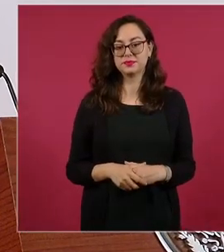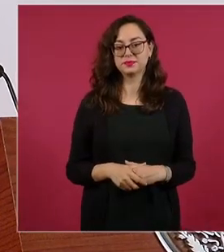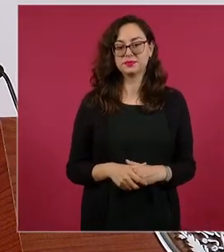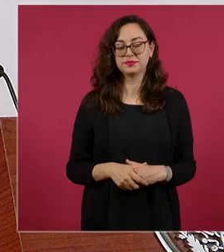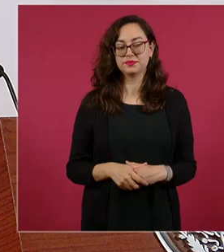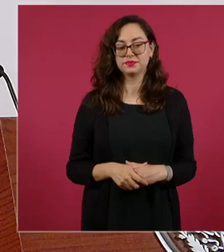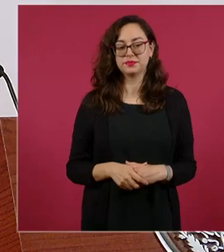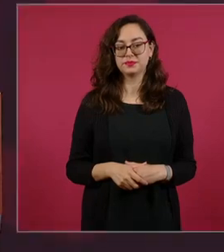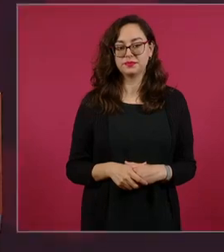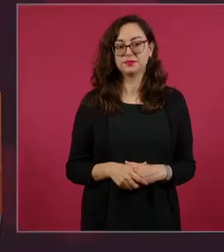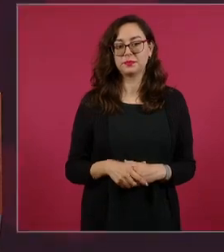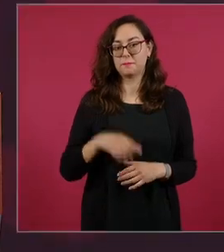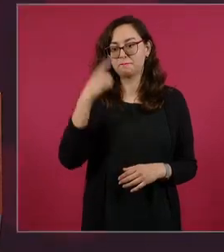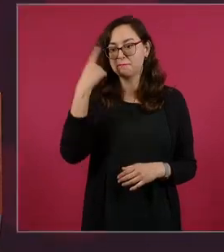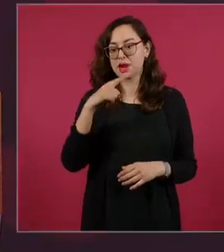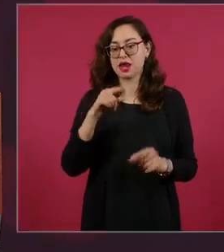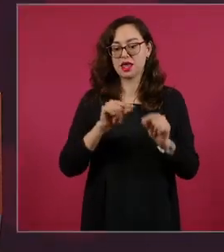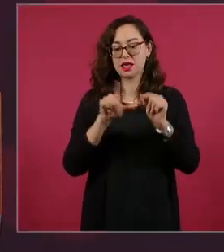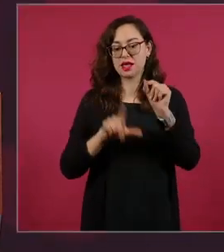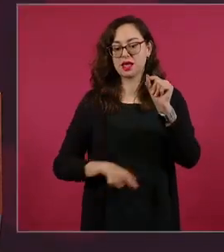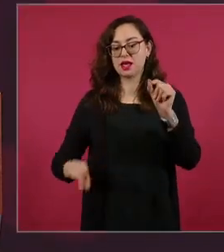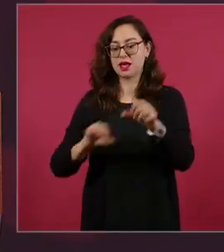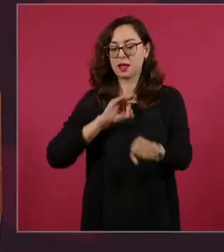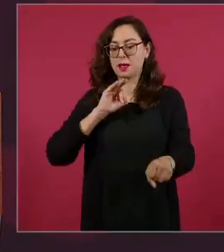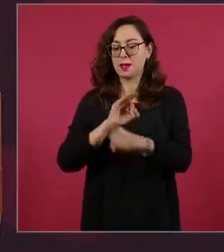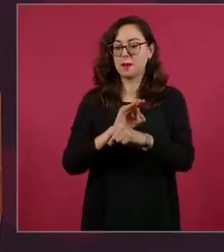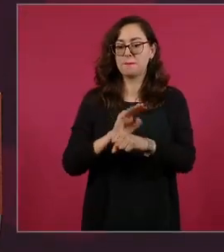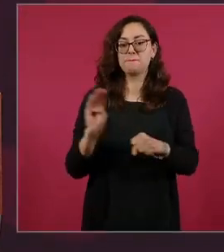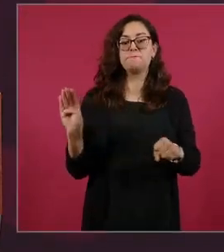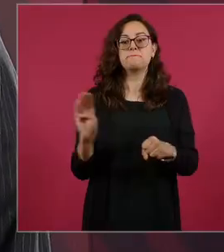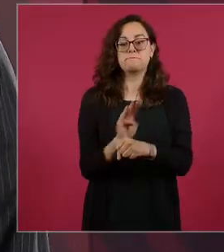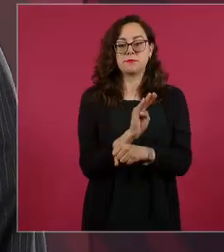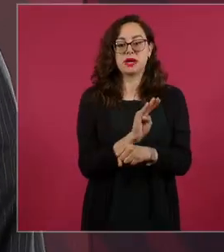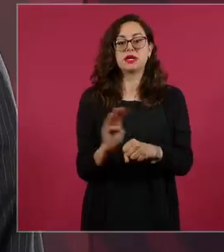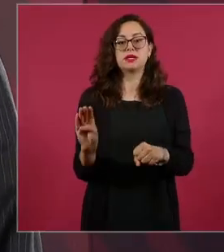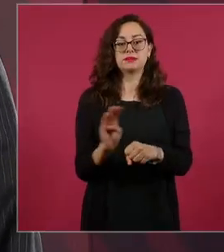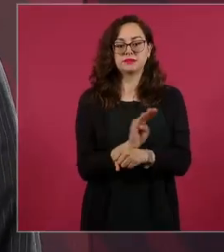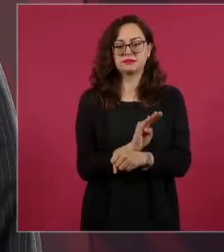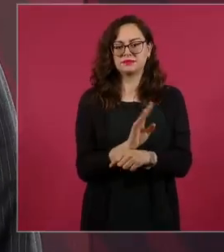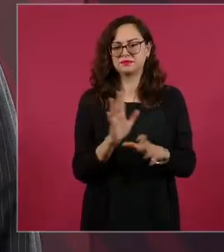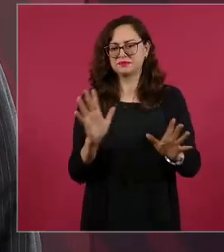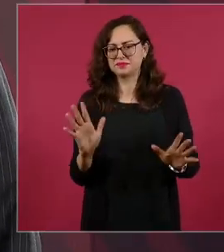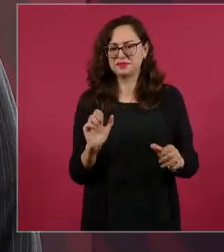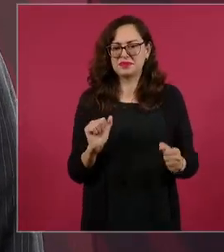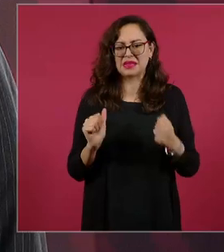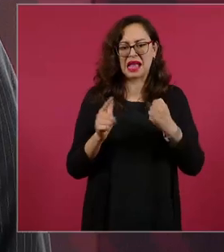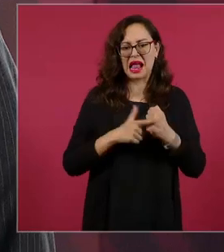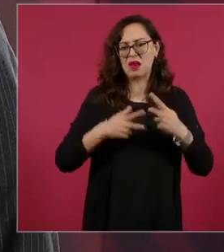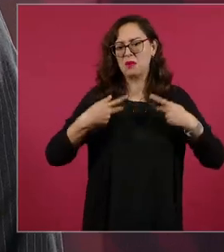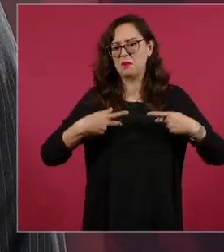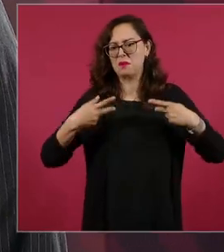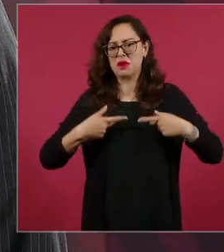En beneficio De México Porque no es un asunto Personal o de grupo